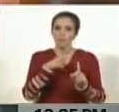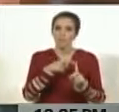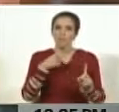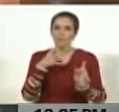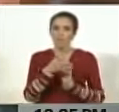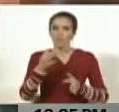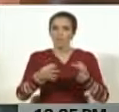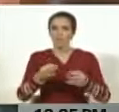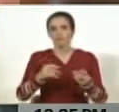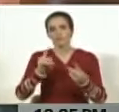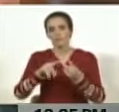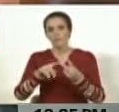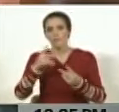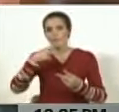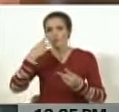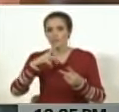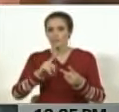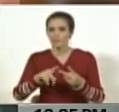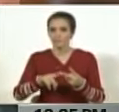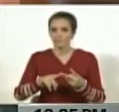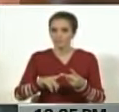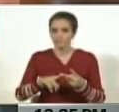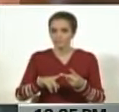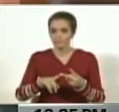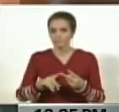jurídico y en el sentido político.